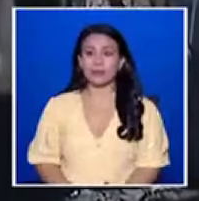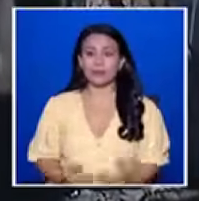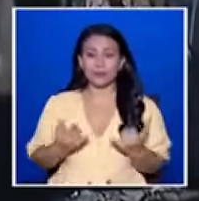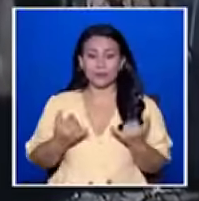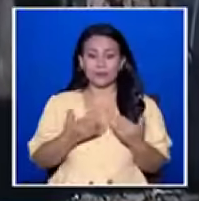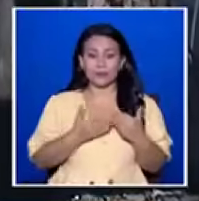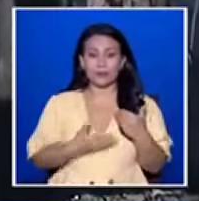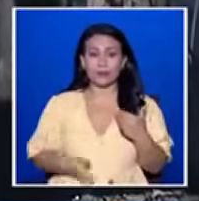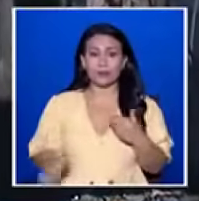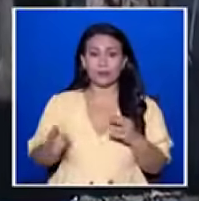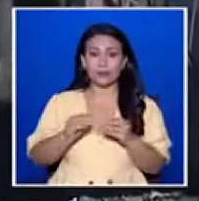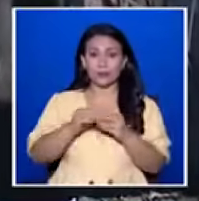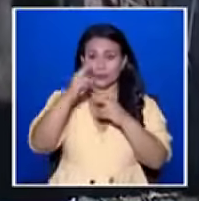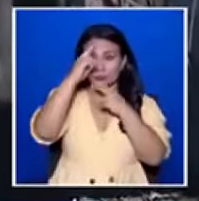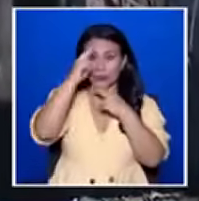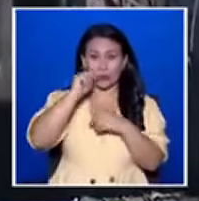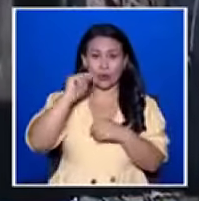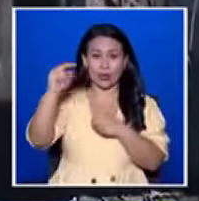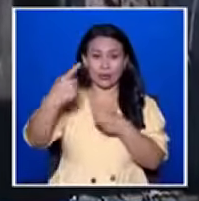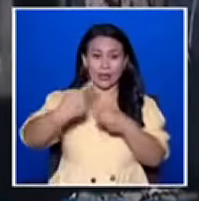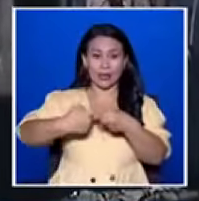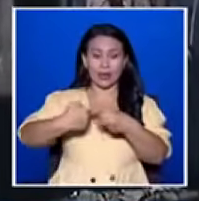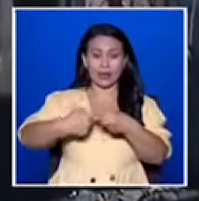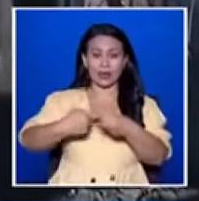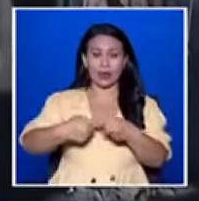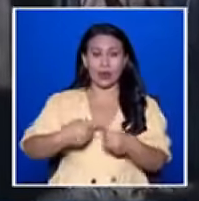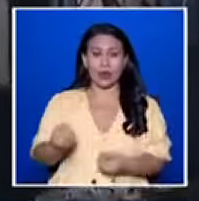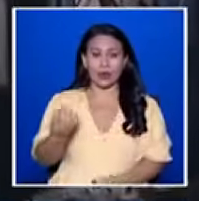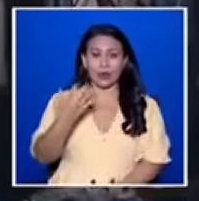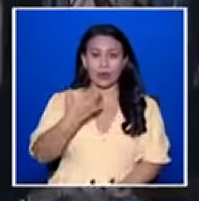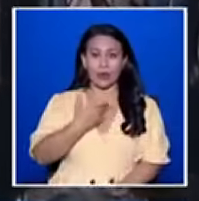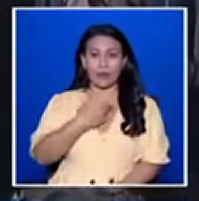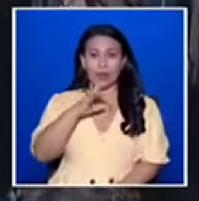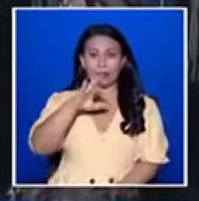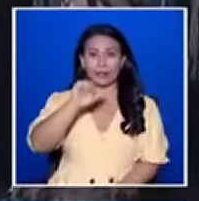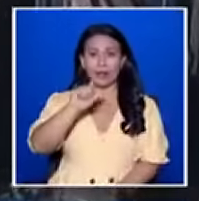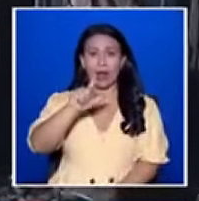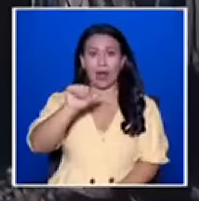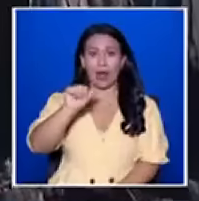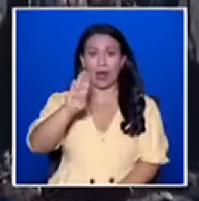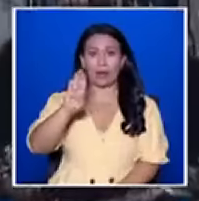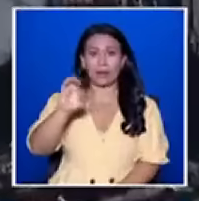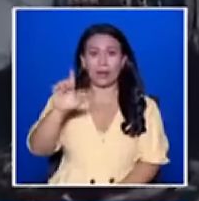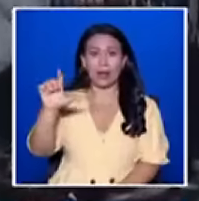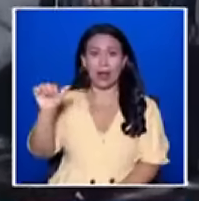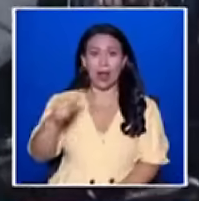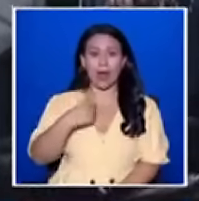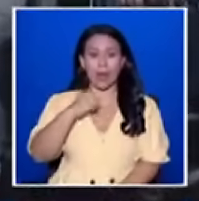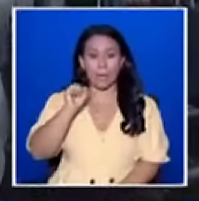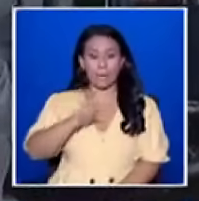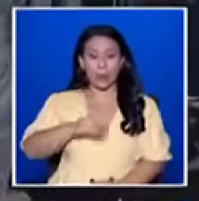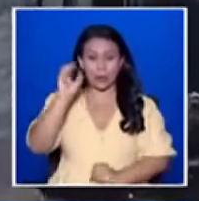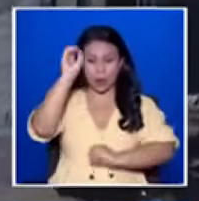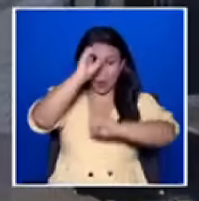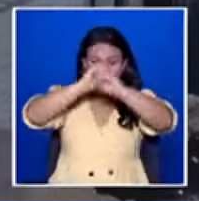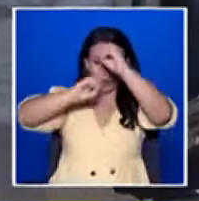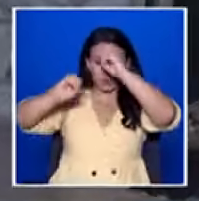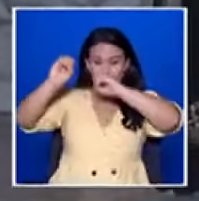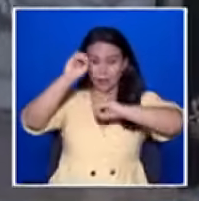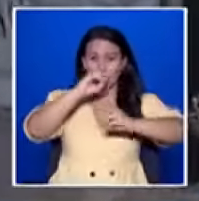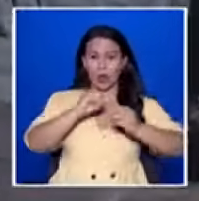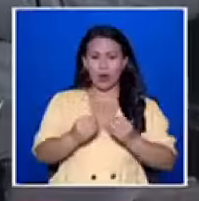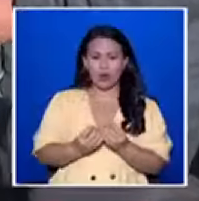Actualizamos la información desde el nororiente de la capital de la República, en la parroquia de Tababela, donde en este momento ya se puede observar que